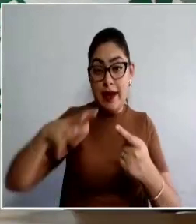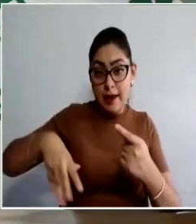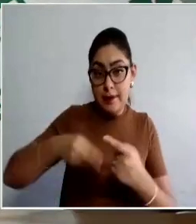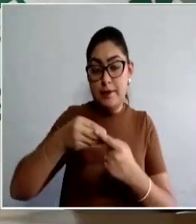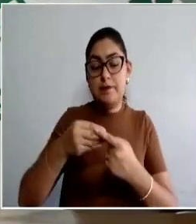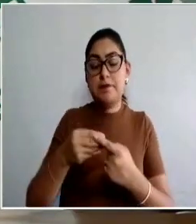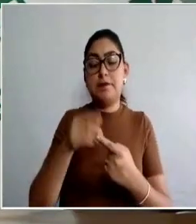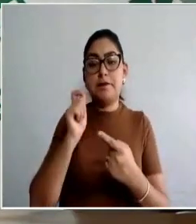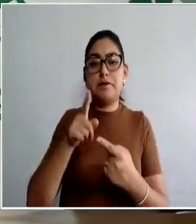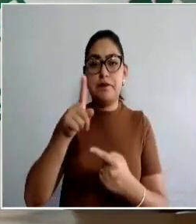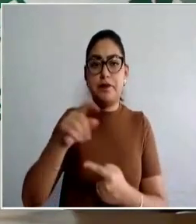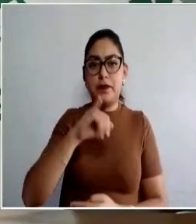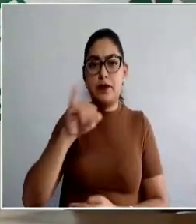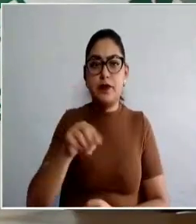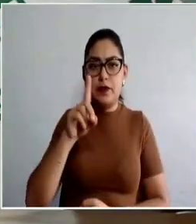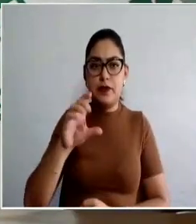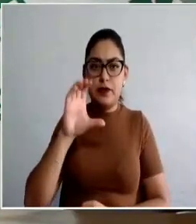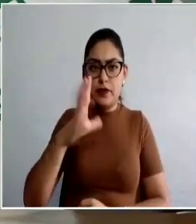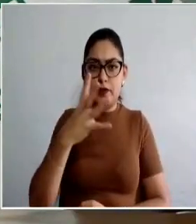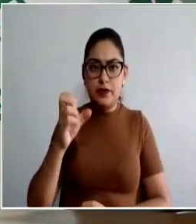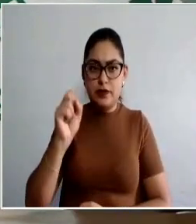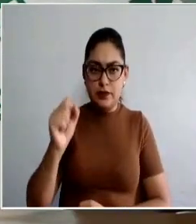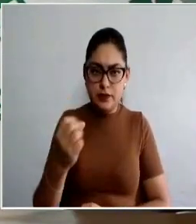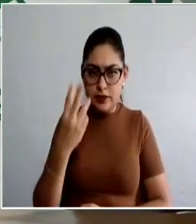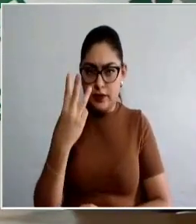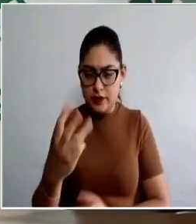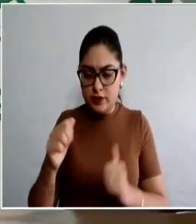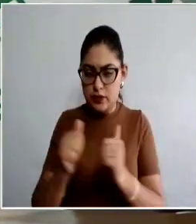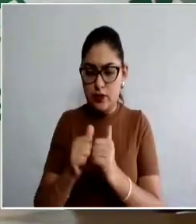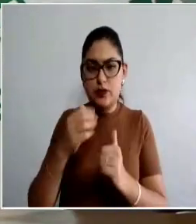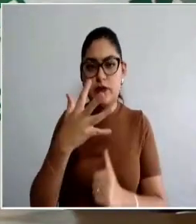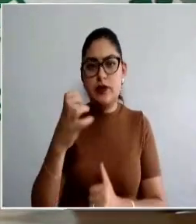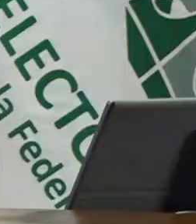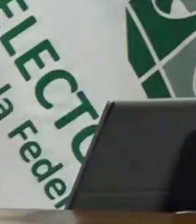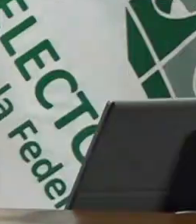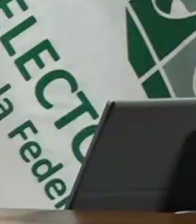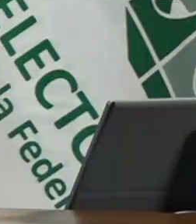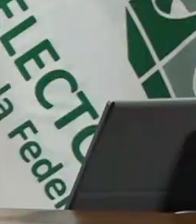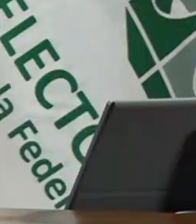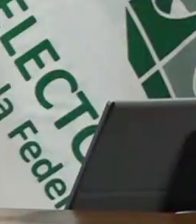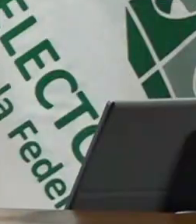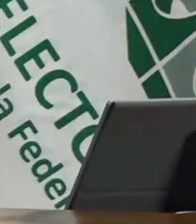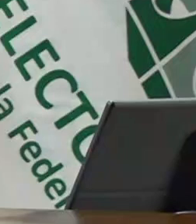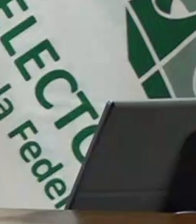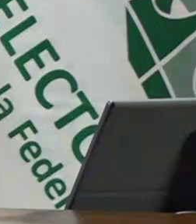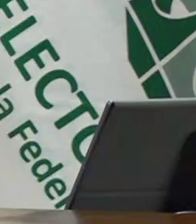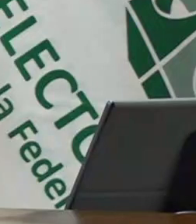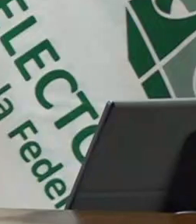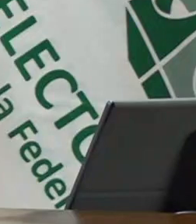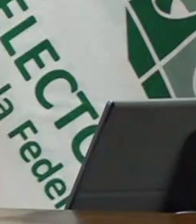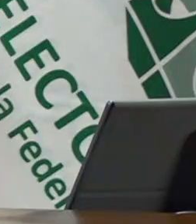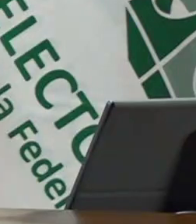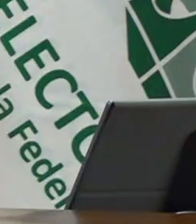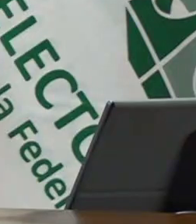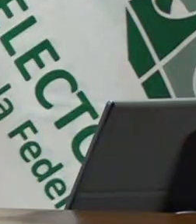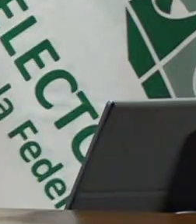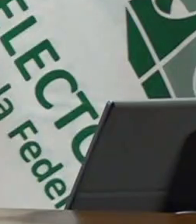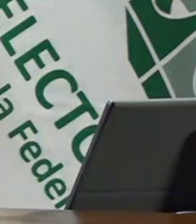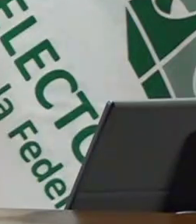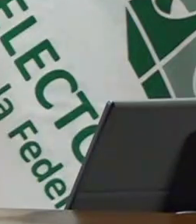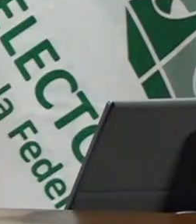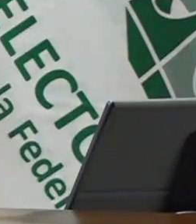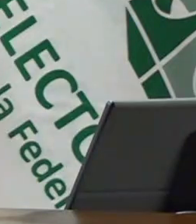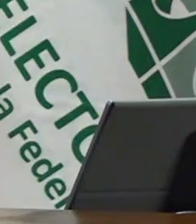563 al diverso 552 de 2024 En consecuencia glose se copia certificada a los autos del expediente acumulado